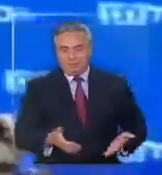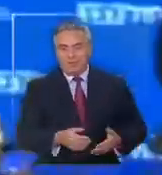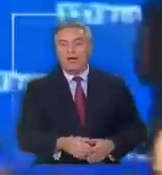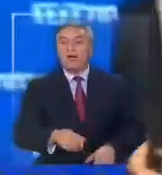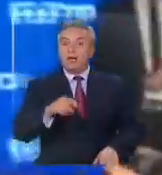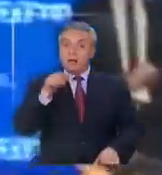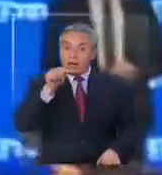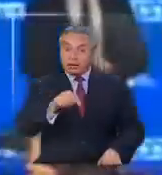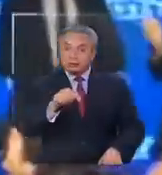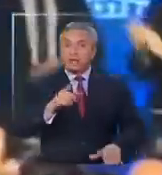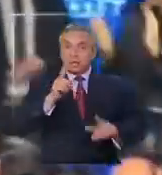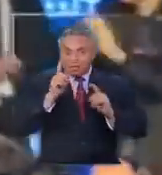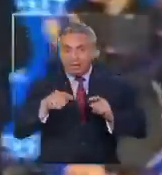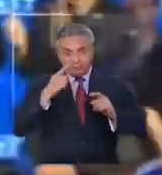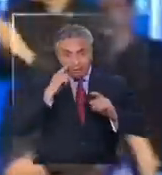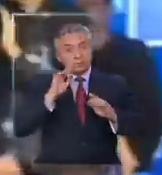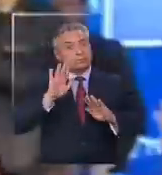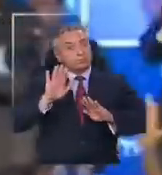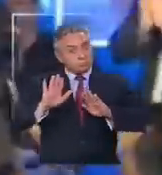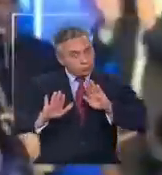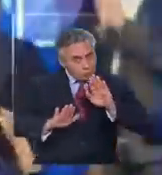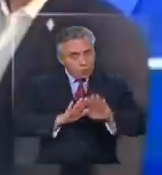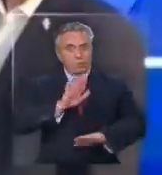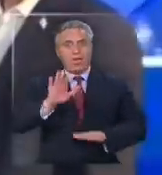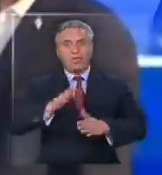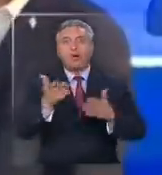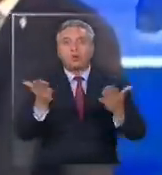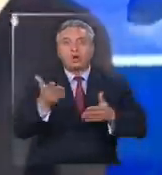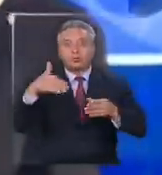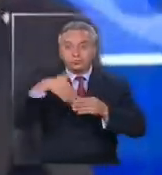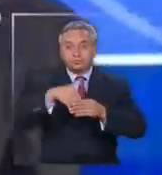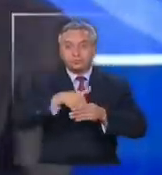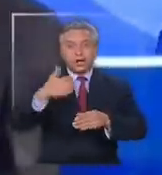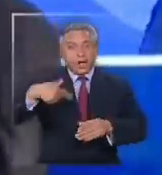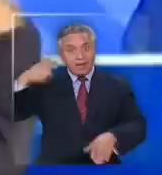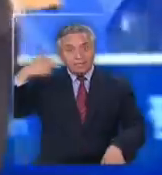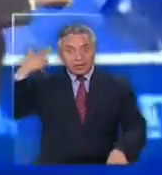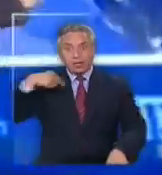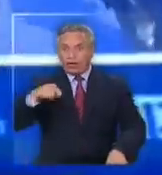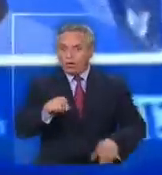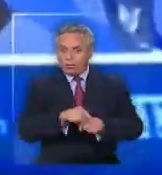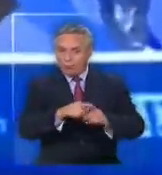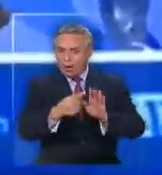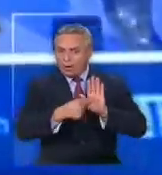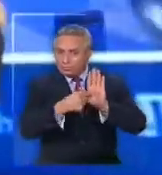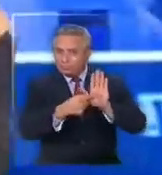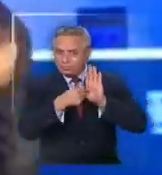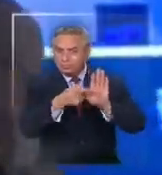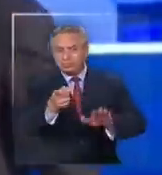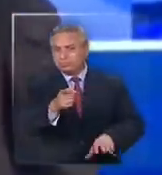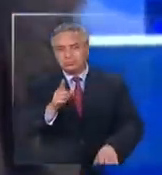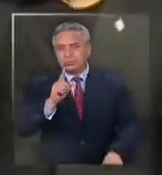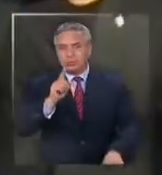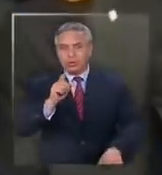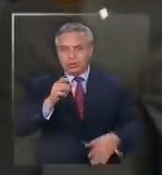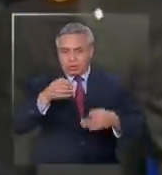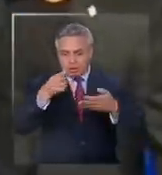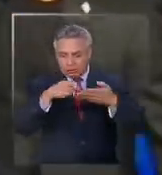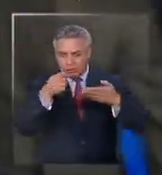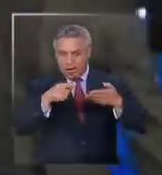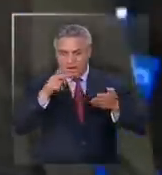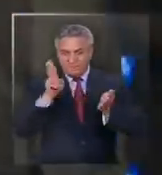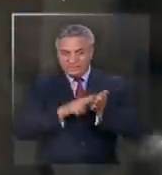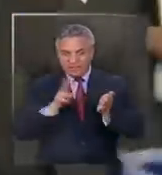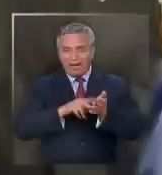preliminares deben tomarse con precaución, ya que en elecciones anteriores estos sondeos han sido desmentidos por los resultados oficiales, lo que